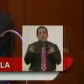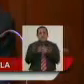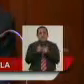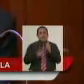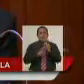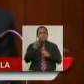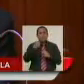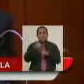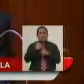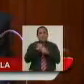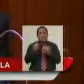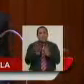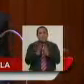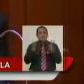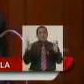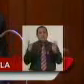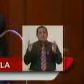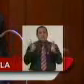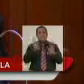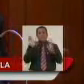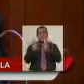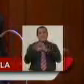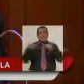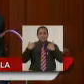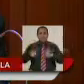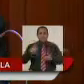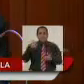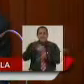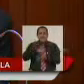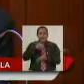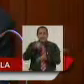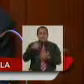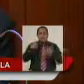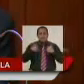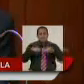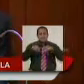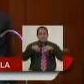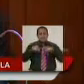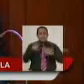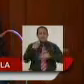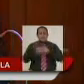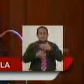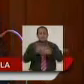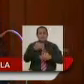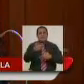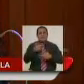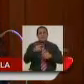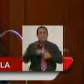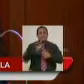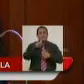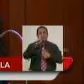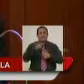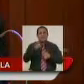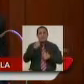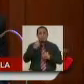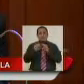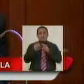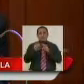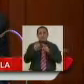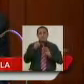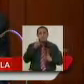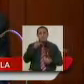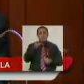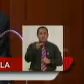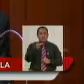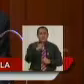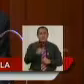las megaobras más importantes, todas ya adjudicadas y por lo tanto en marcha. La línea 2 del metro,